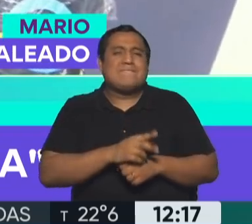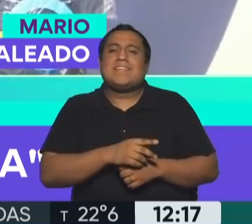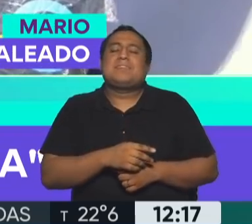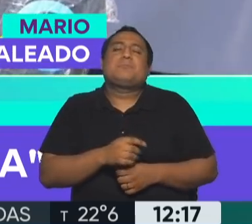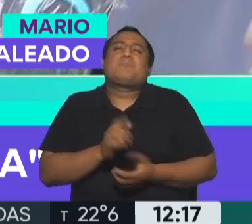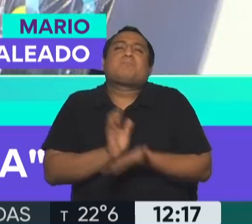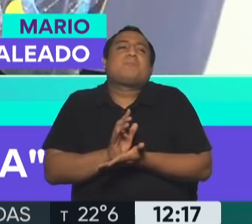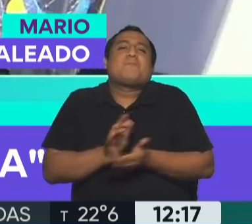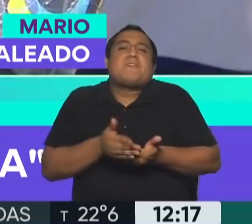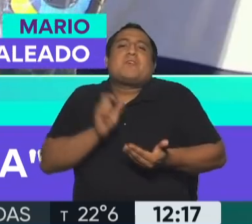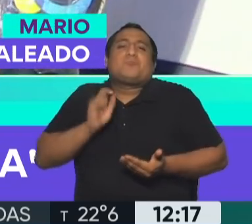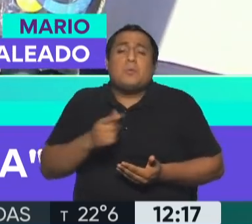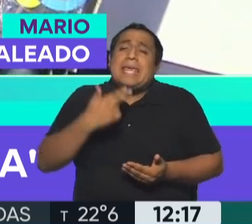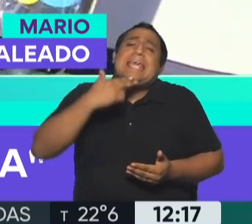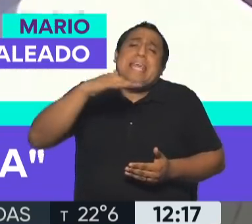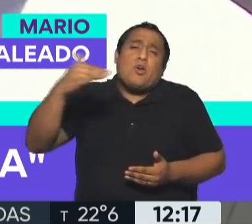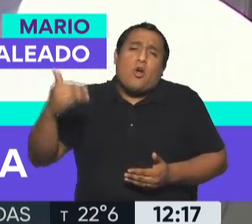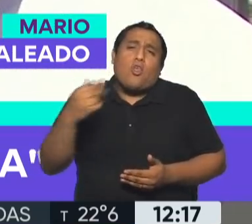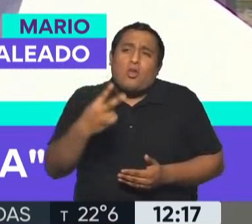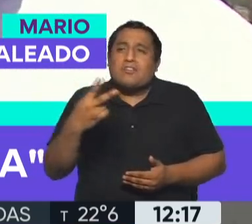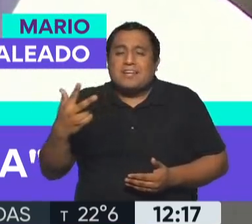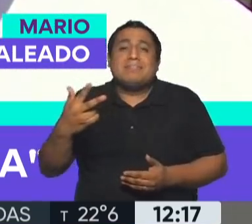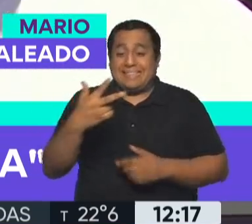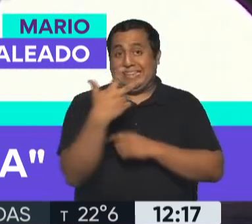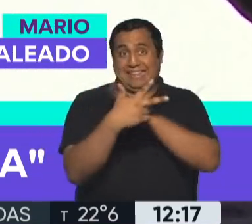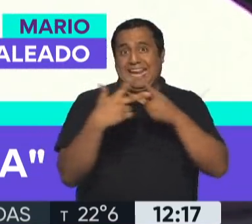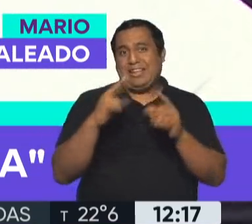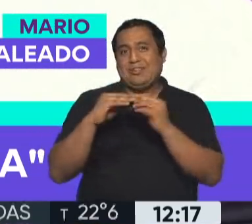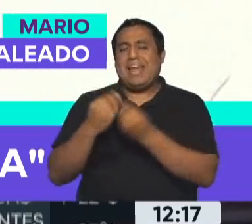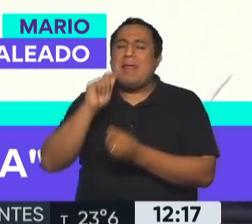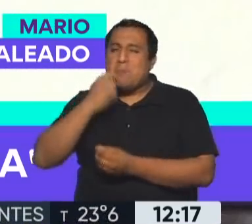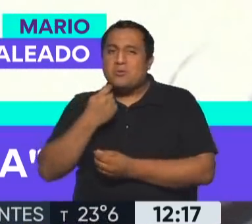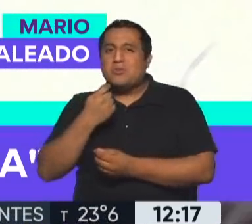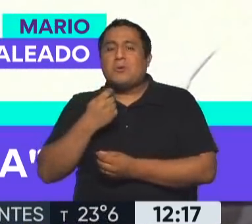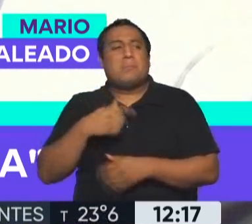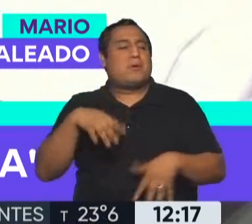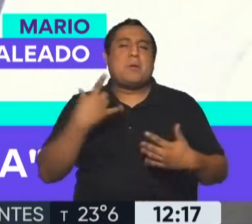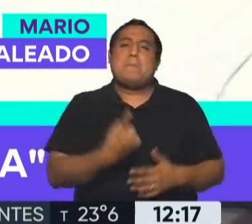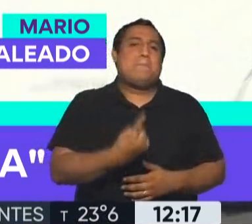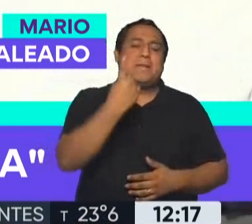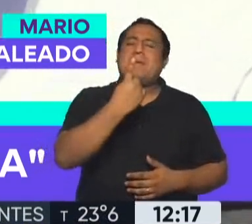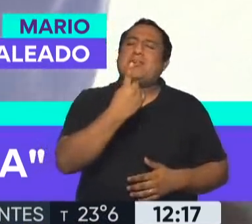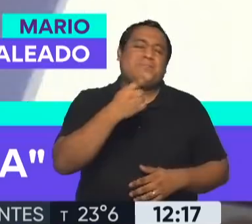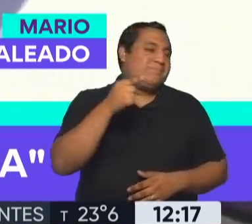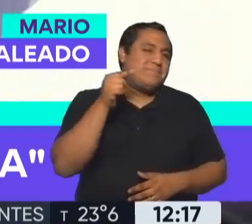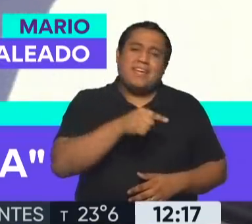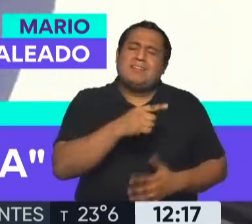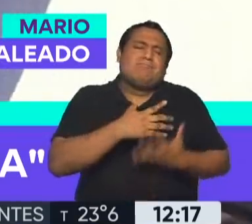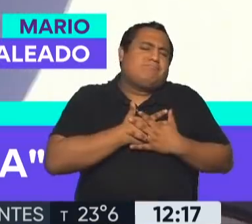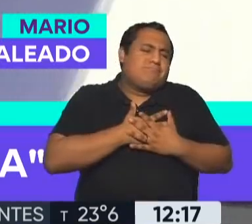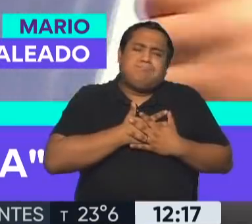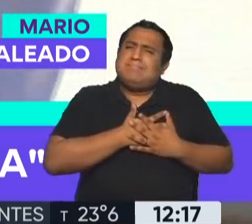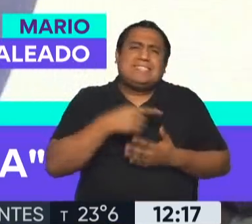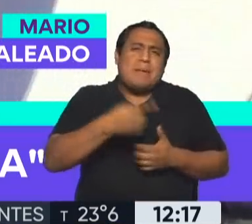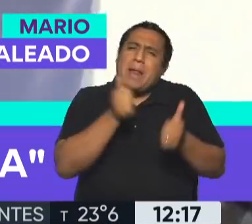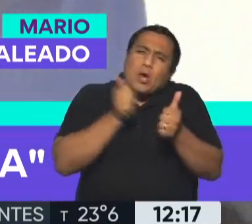ella. Tenemos 2 hijos más, tenemos 3 hermosos hijos. Pero ella, el primogénito, es el que lo siguió a morir y a todos